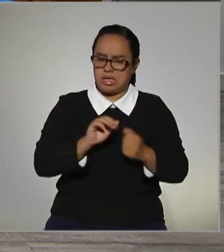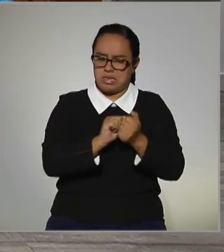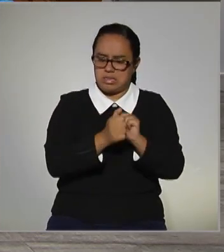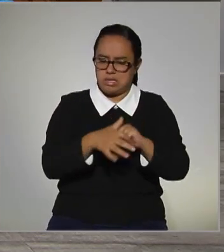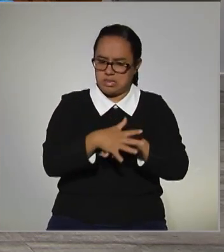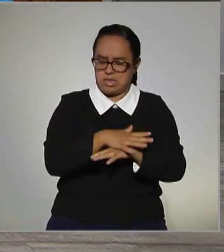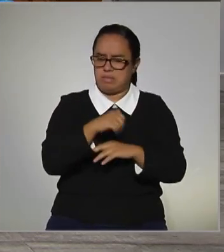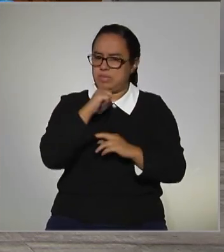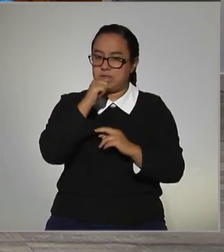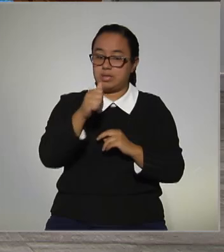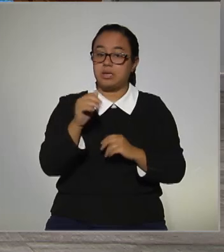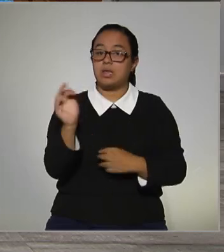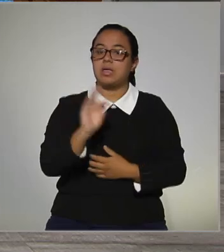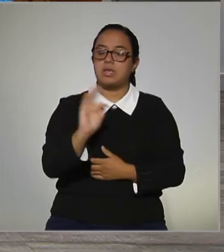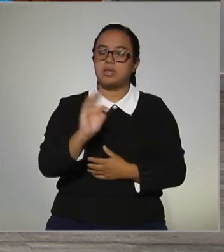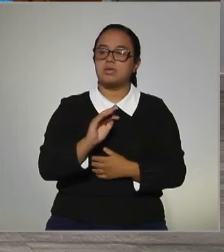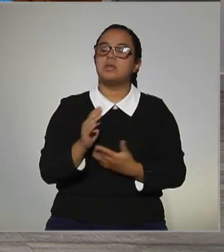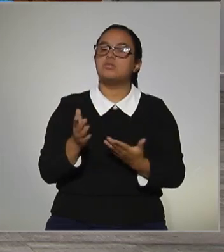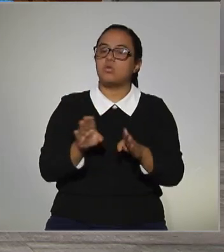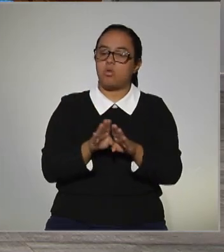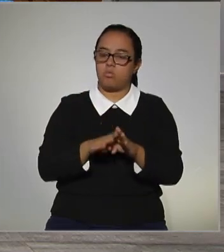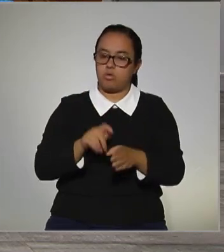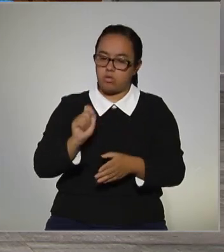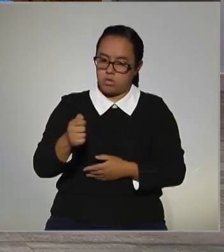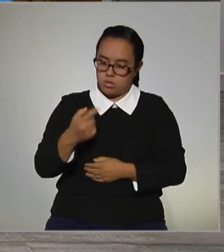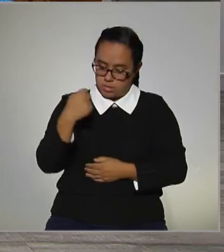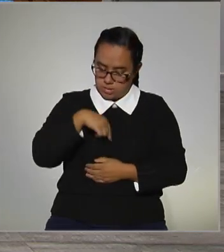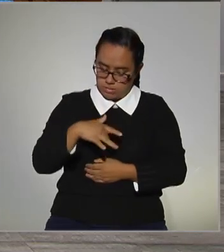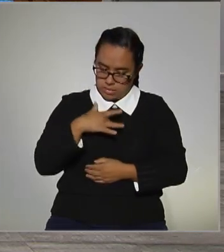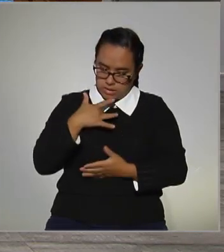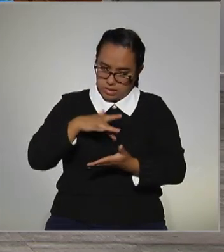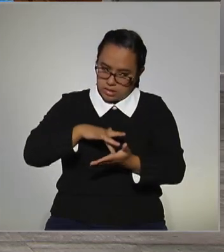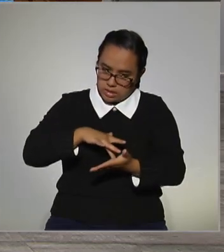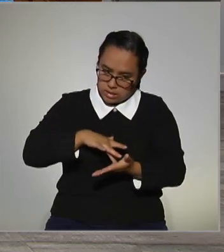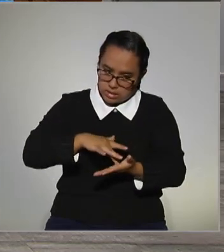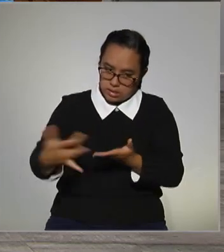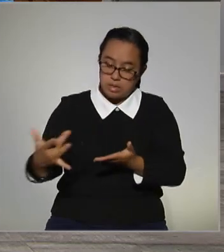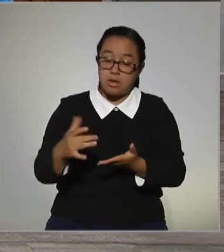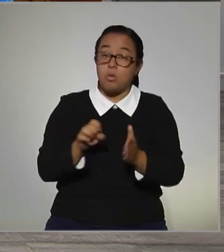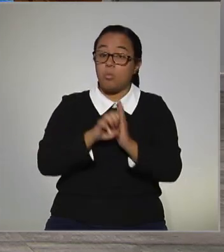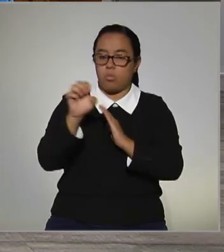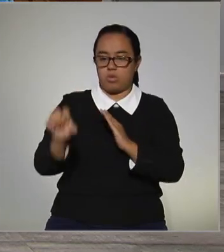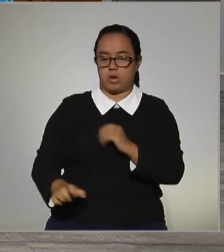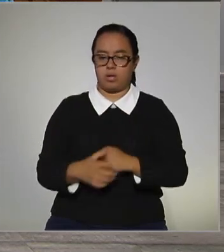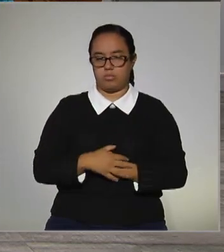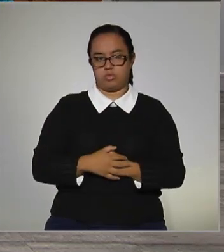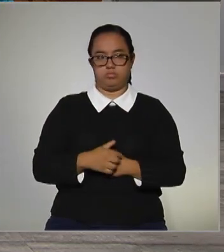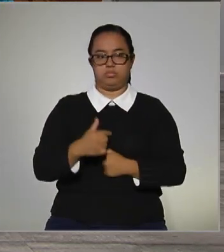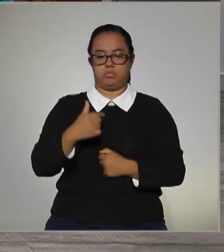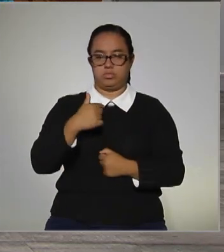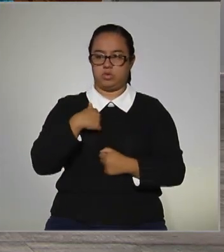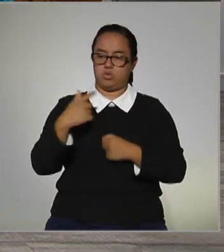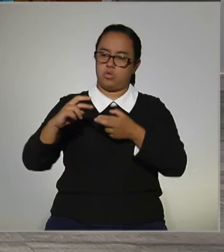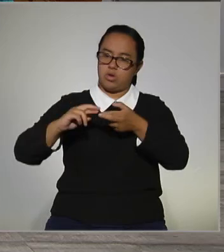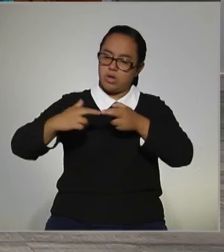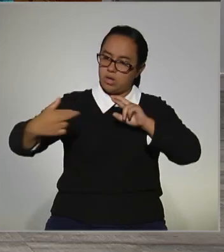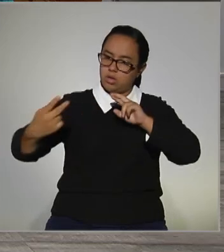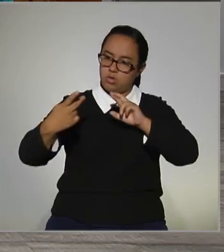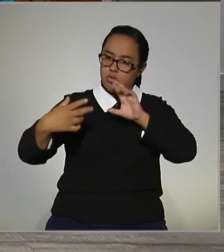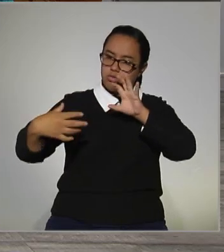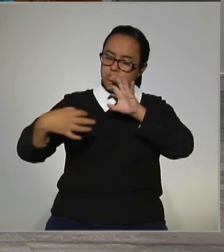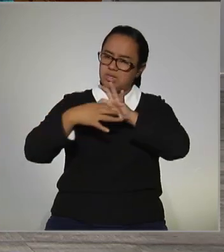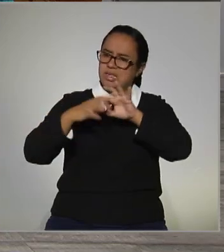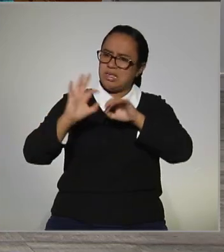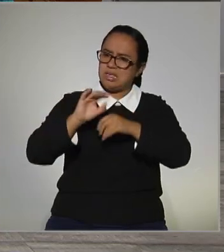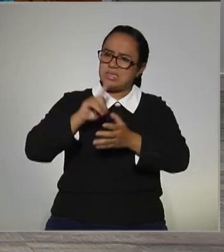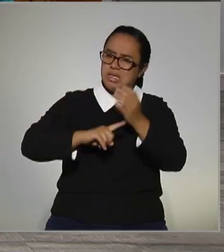me resonaba, tiene que ver con la gratitud, ¿no? Es decir, cuando uno logra llegar a un punto en donde eventualmente de una relación o de un vínculo que se puede haber